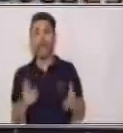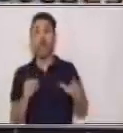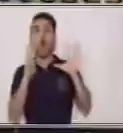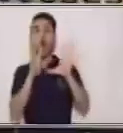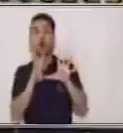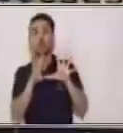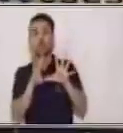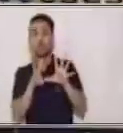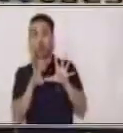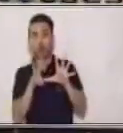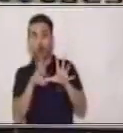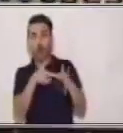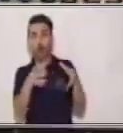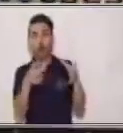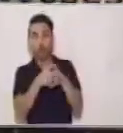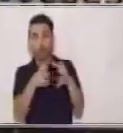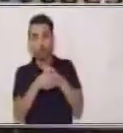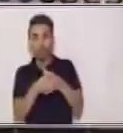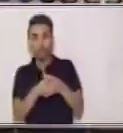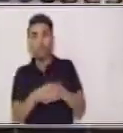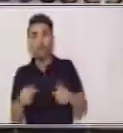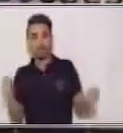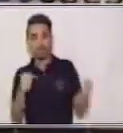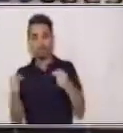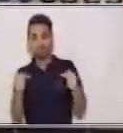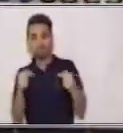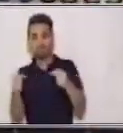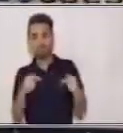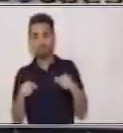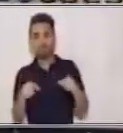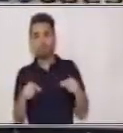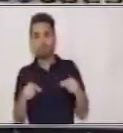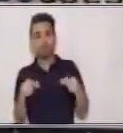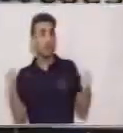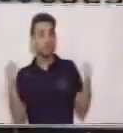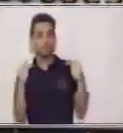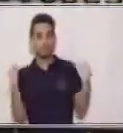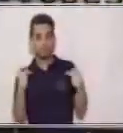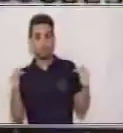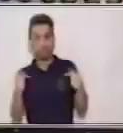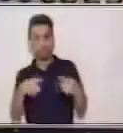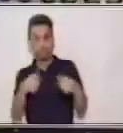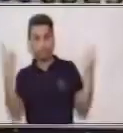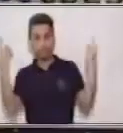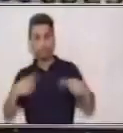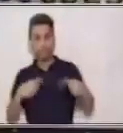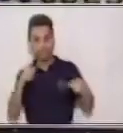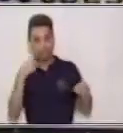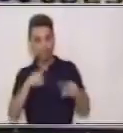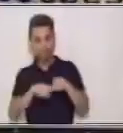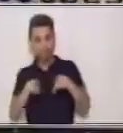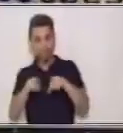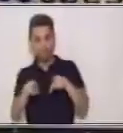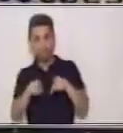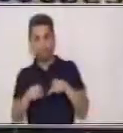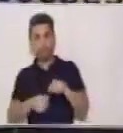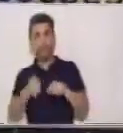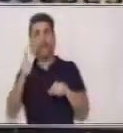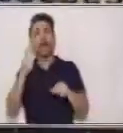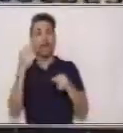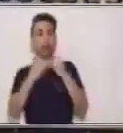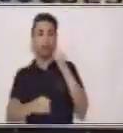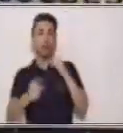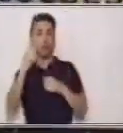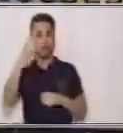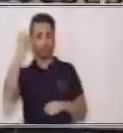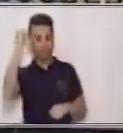8 partes. Esos son octavos. Recuérdalo bien. Vamos ahora con otra fracción. Esta